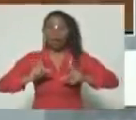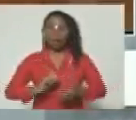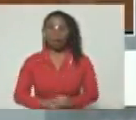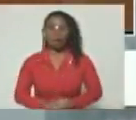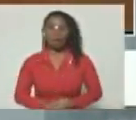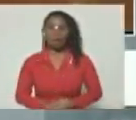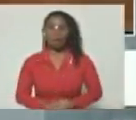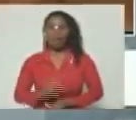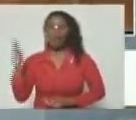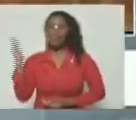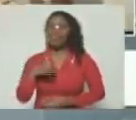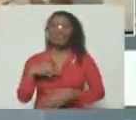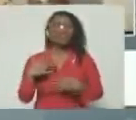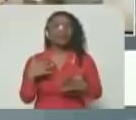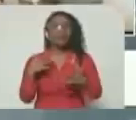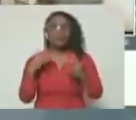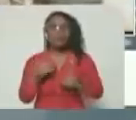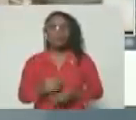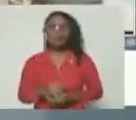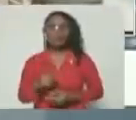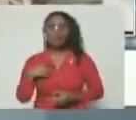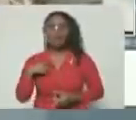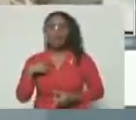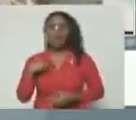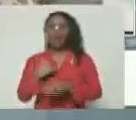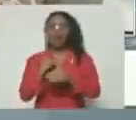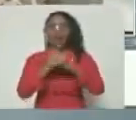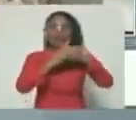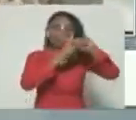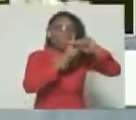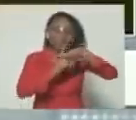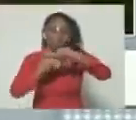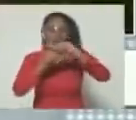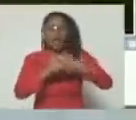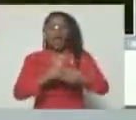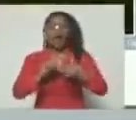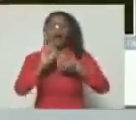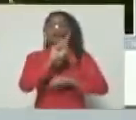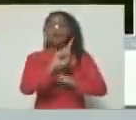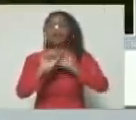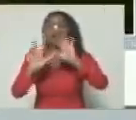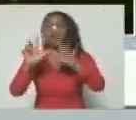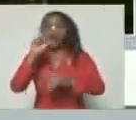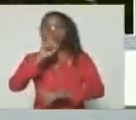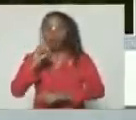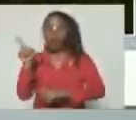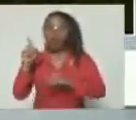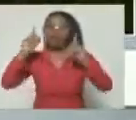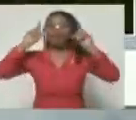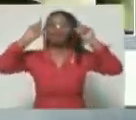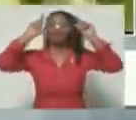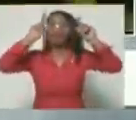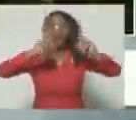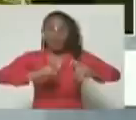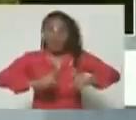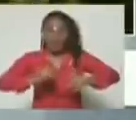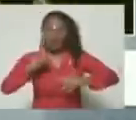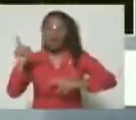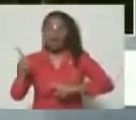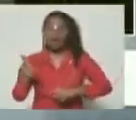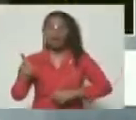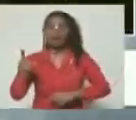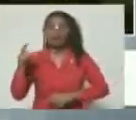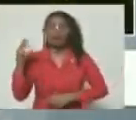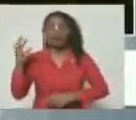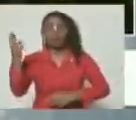viene de ser detective a los 18 años. es un profesional y llegó a comisario jefe